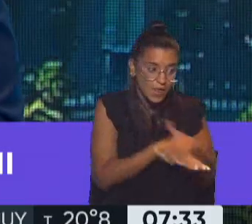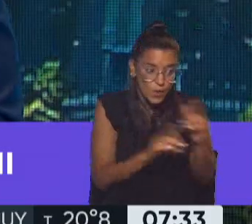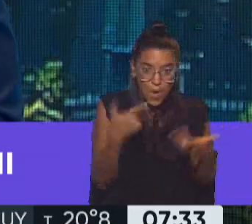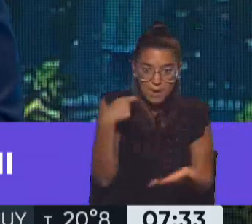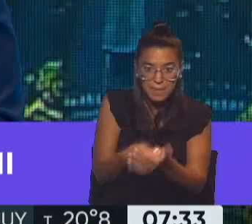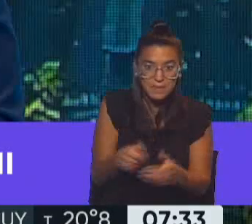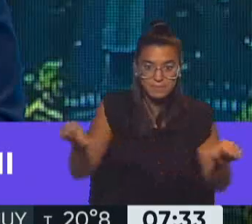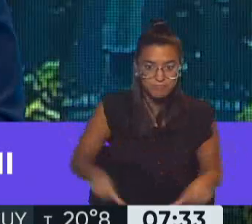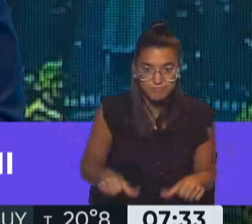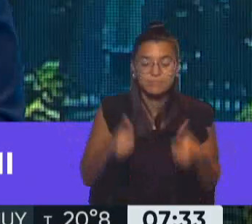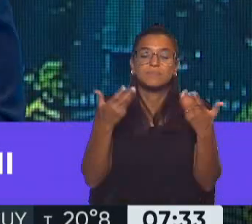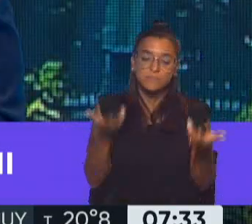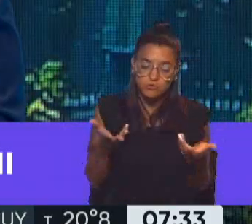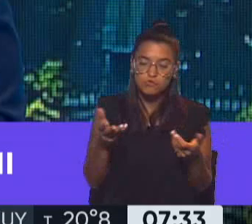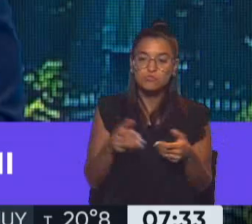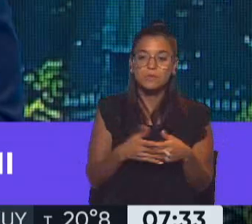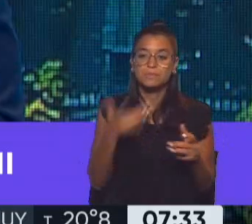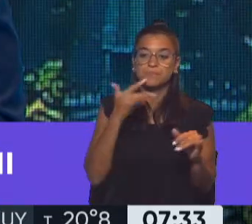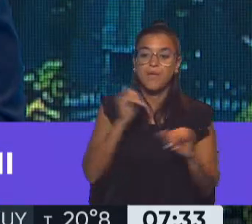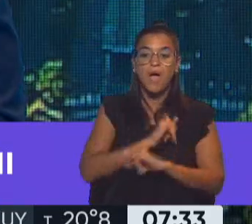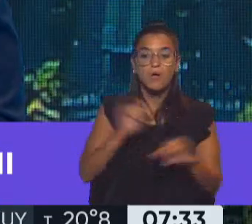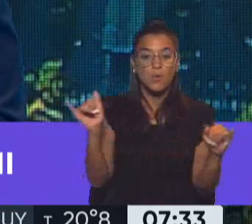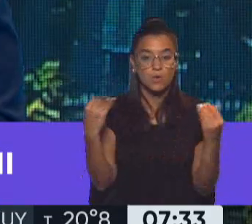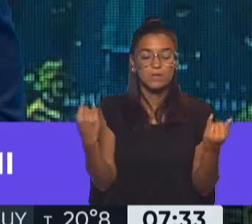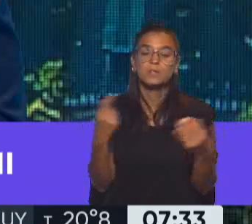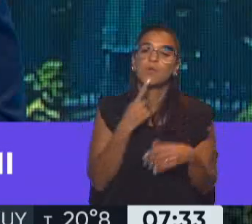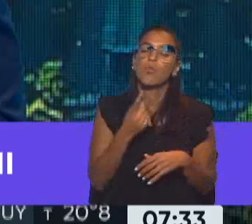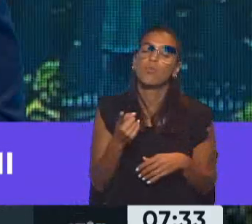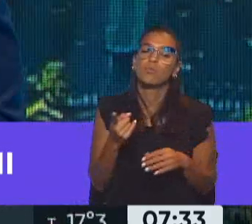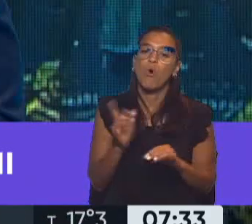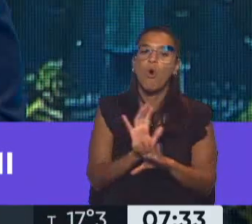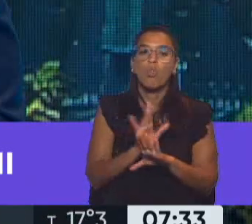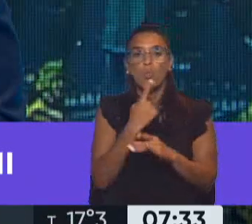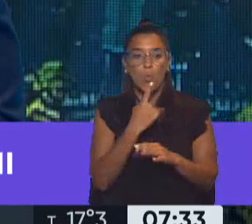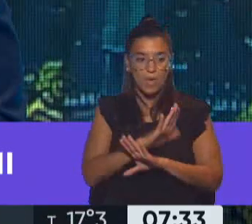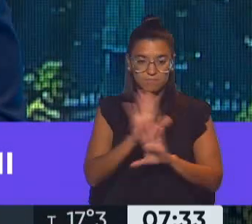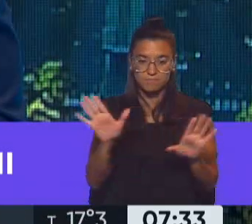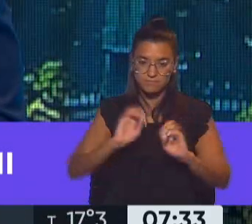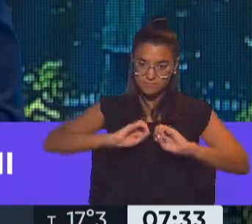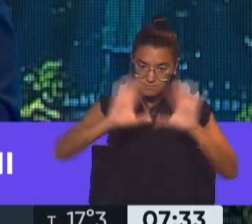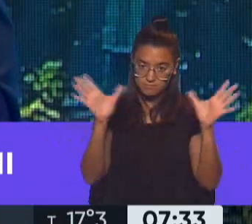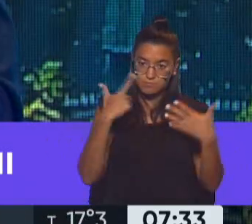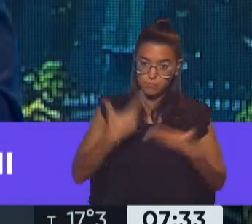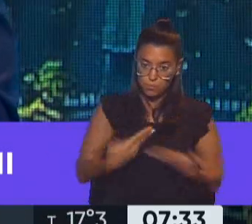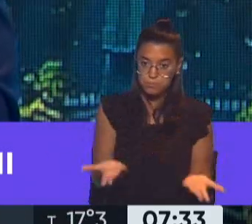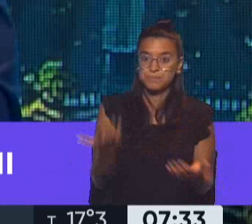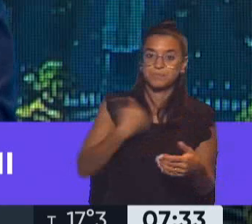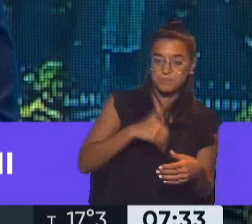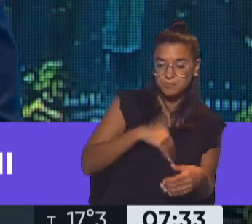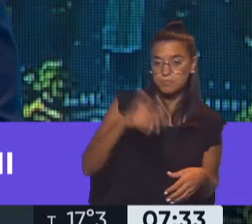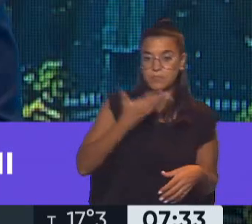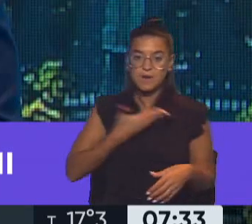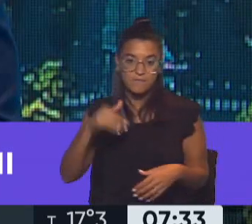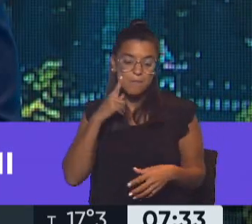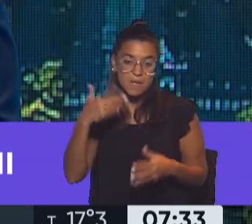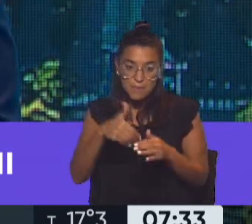frente a estos pagos. Entonces, el anuncio lo que hace es despejar las dudas y demostrar que Argentina y el FMI llegaron a un principio